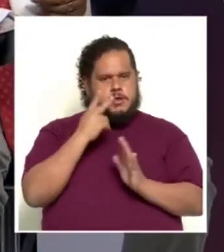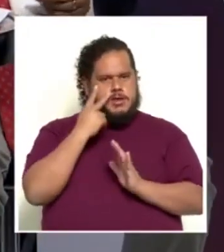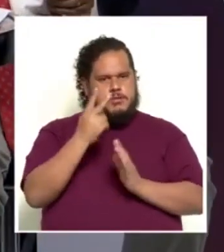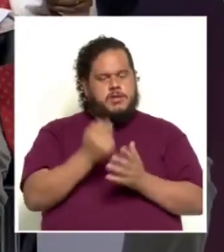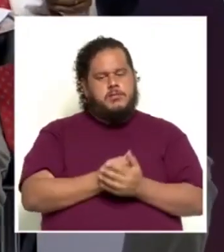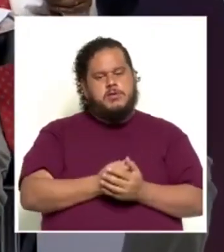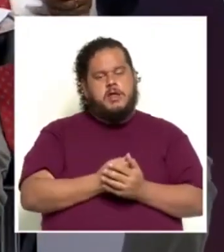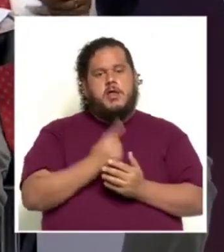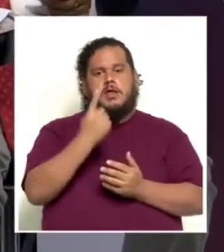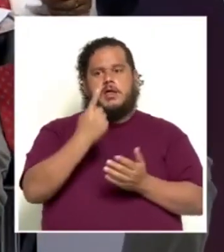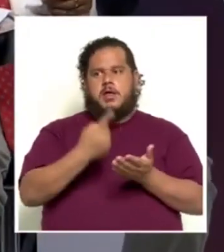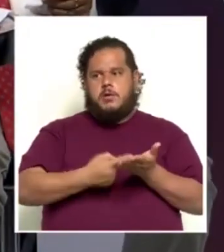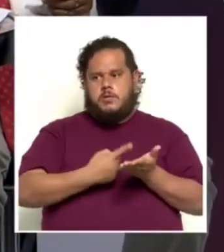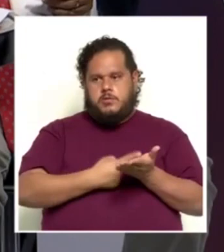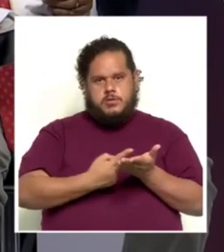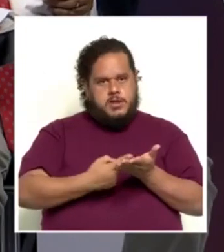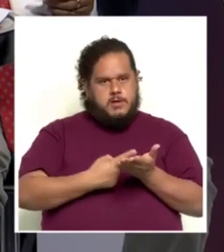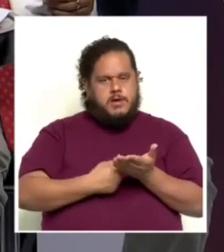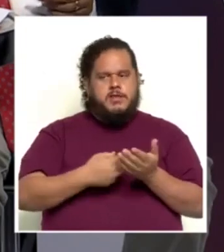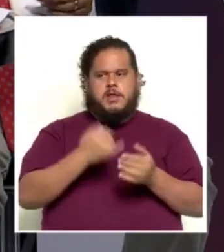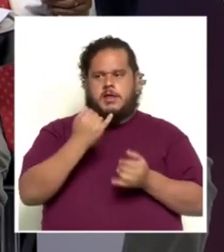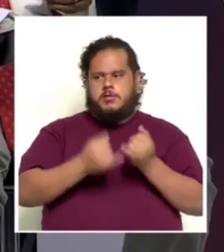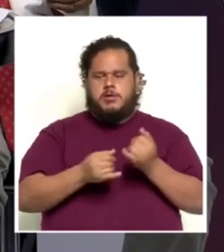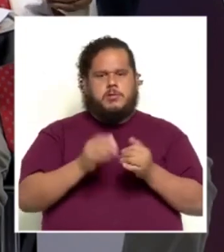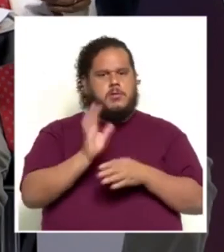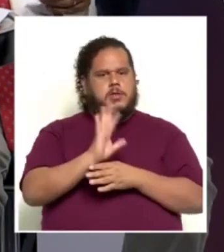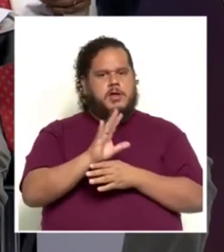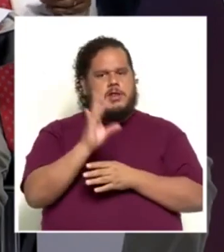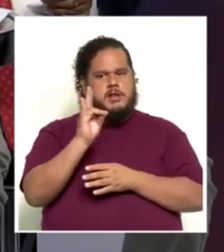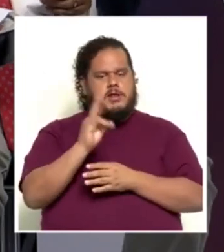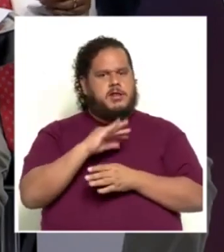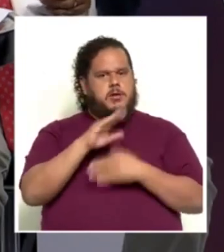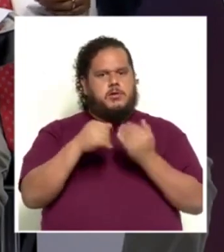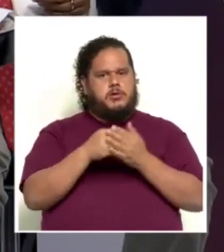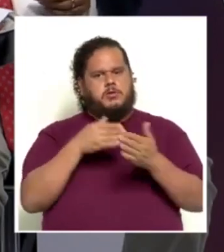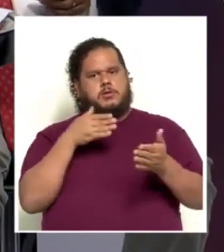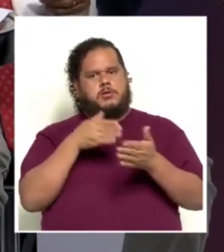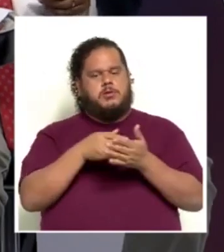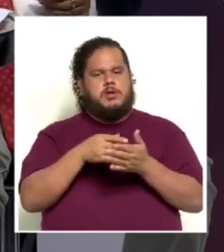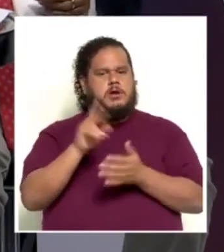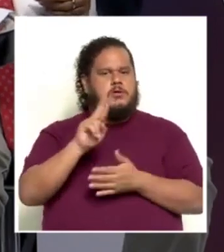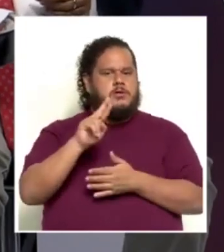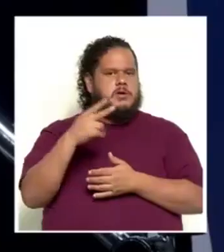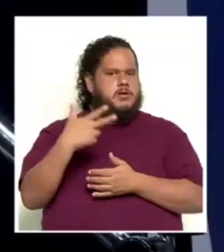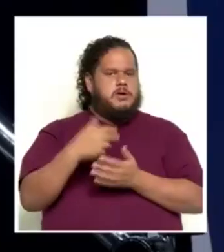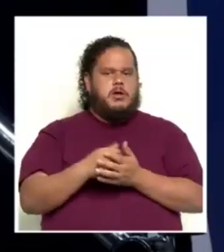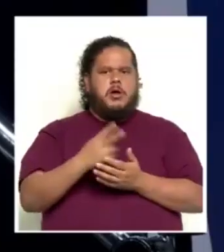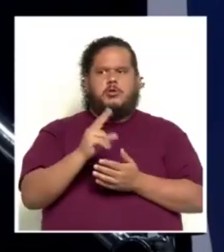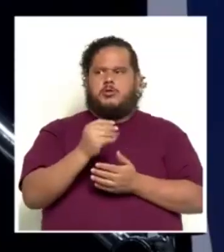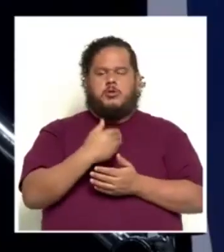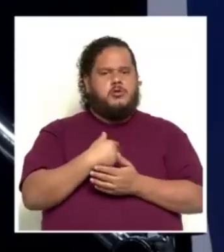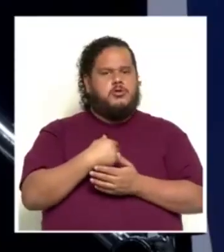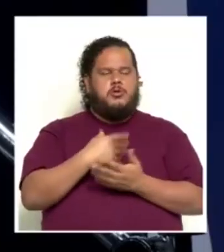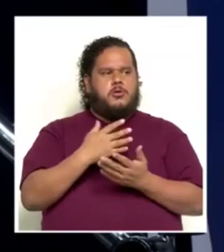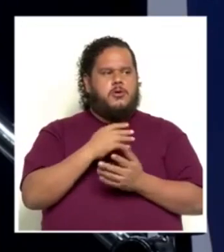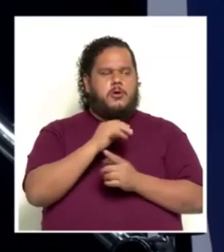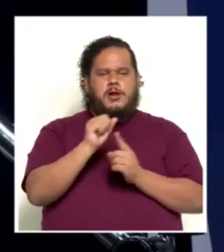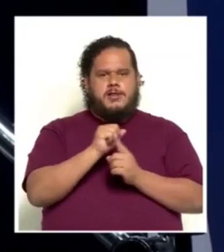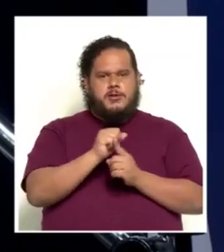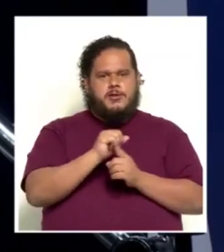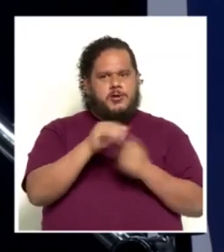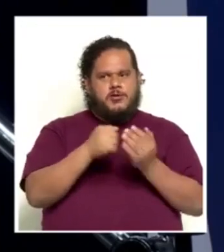que el último debate de Canal 7, donde todo el mundo la emprendió contra Rodrigo, no tuvo el efecto que todo el mundo pensó que iba a